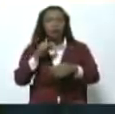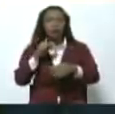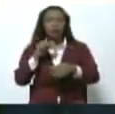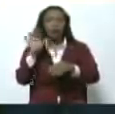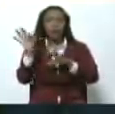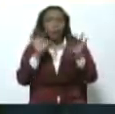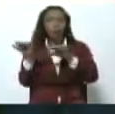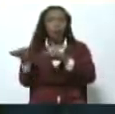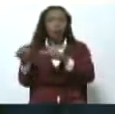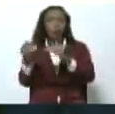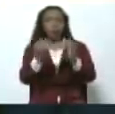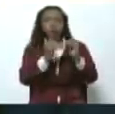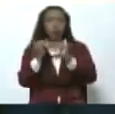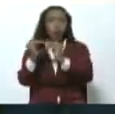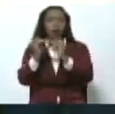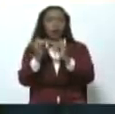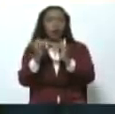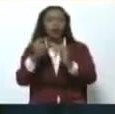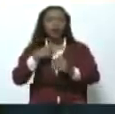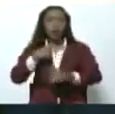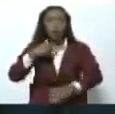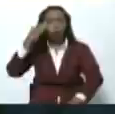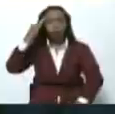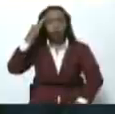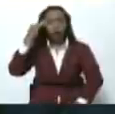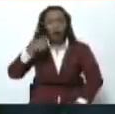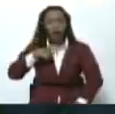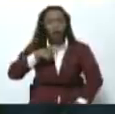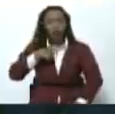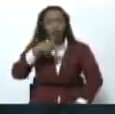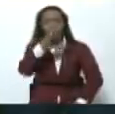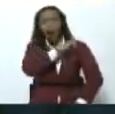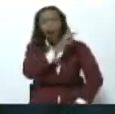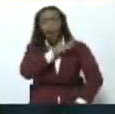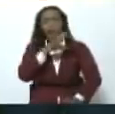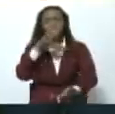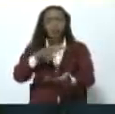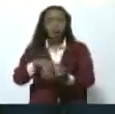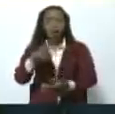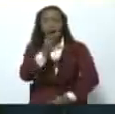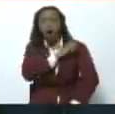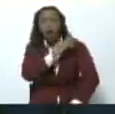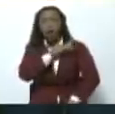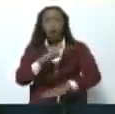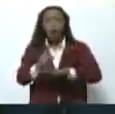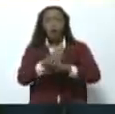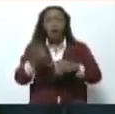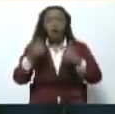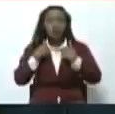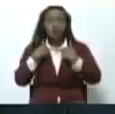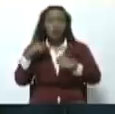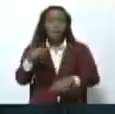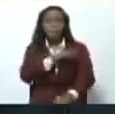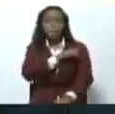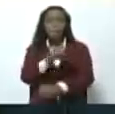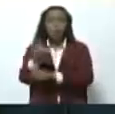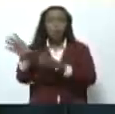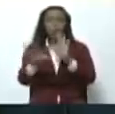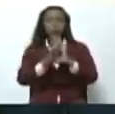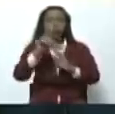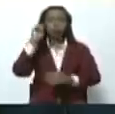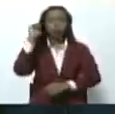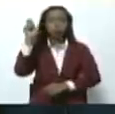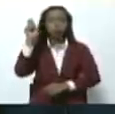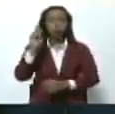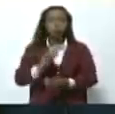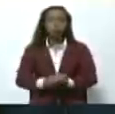igual. Para eso soy jefe de Estado, para eso soy jefe de gobierno. Es el mandato constitucional